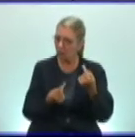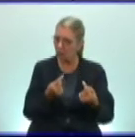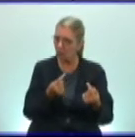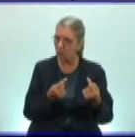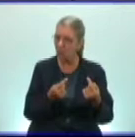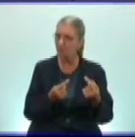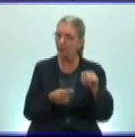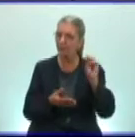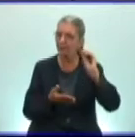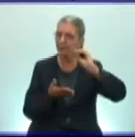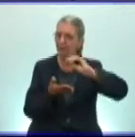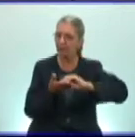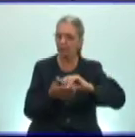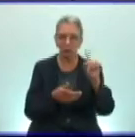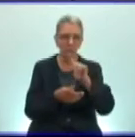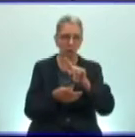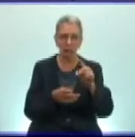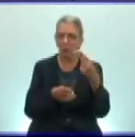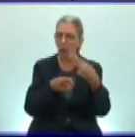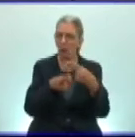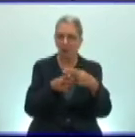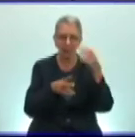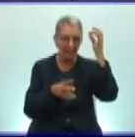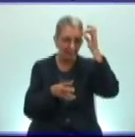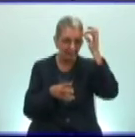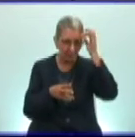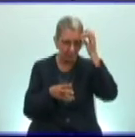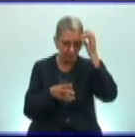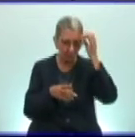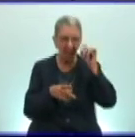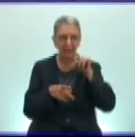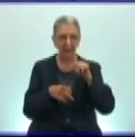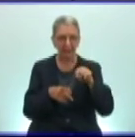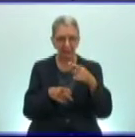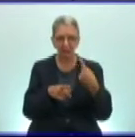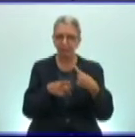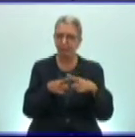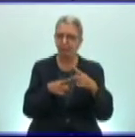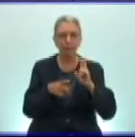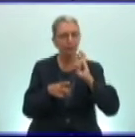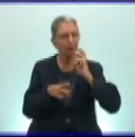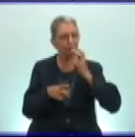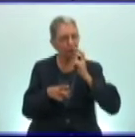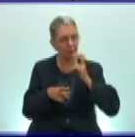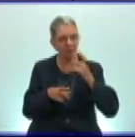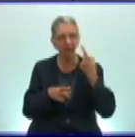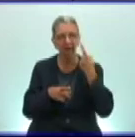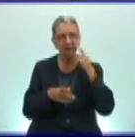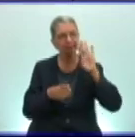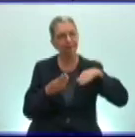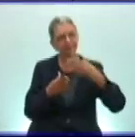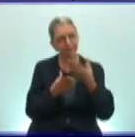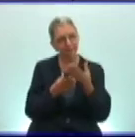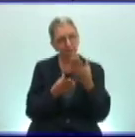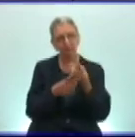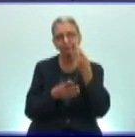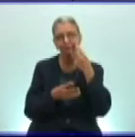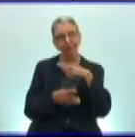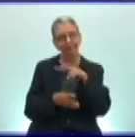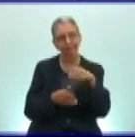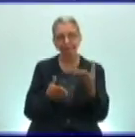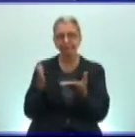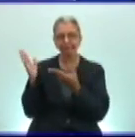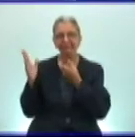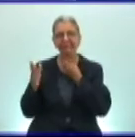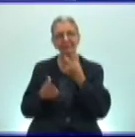que estos no coinciden con el nombre del elemento en español. Y les propongo entonces observar estos